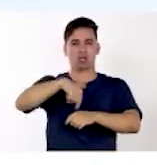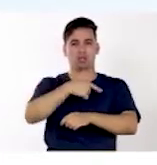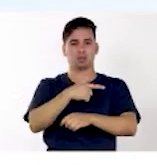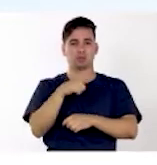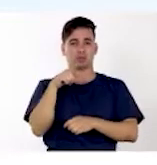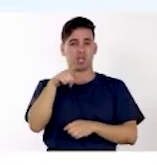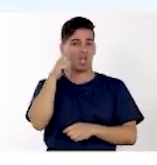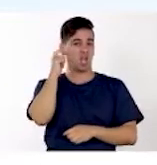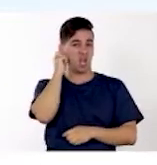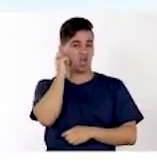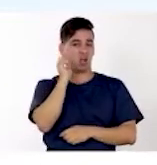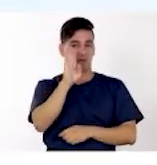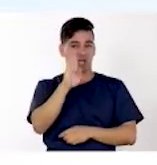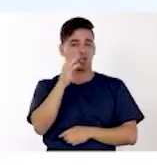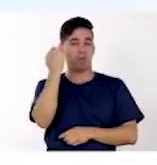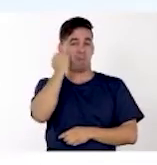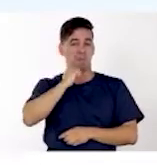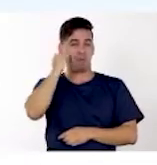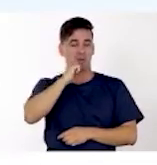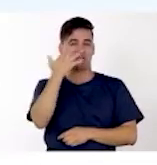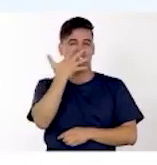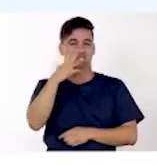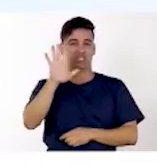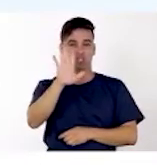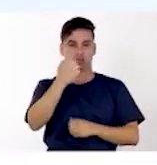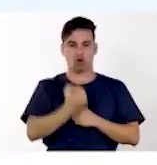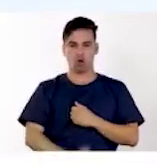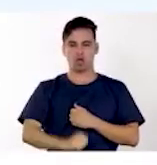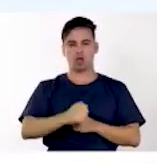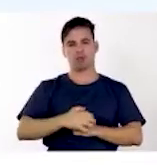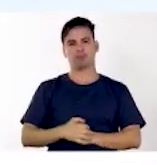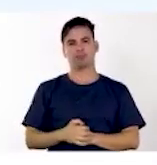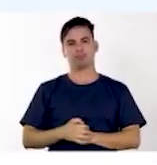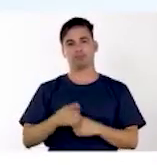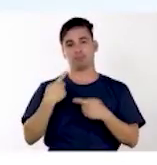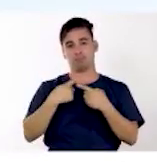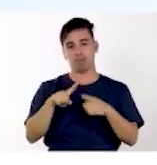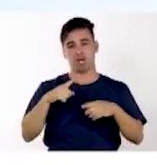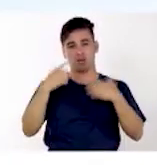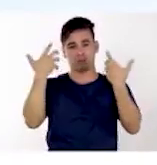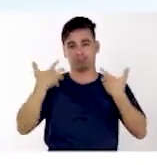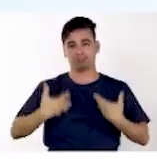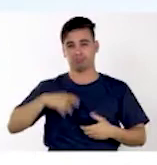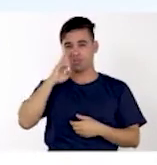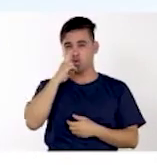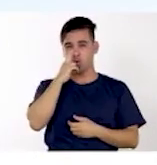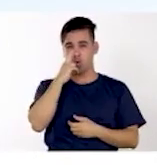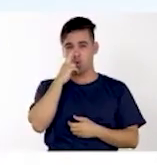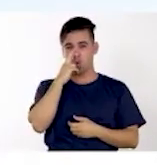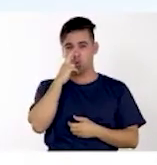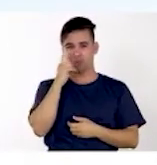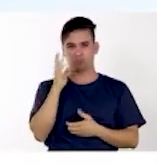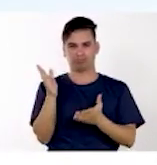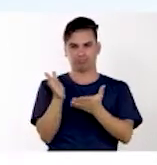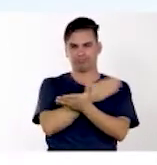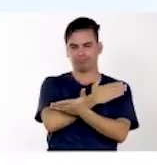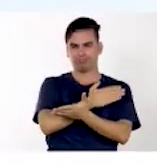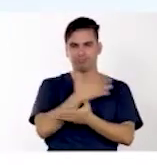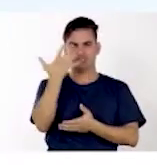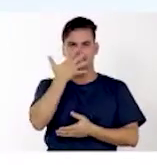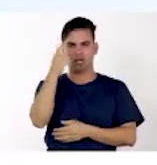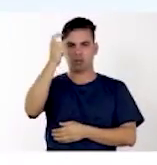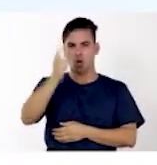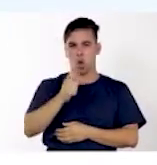5 hijas. El luto es roto por la llegada de Pepe el Romano, que pretende